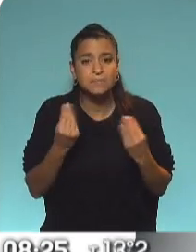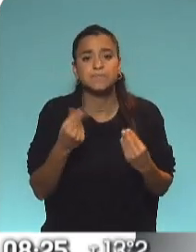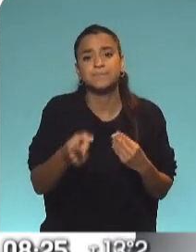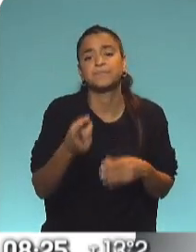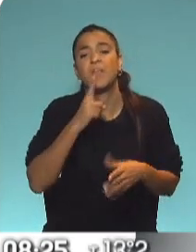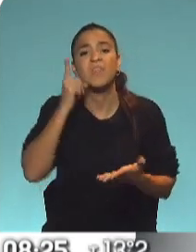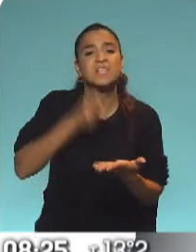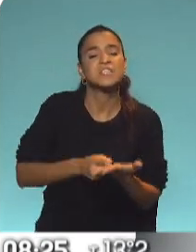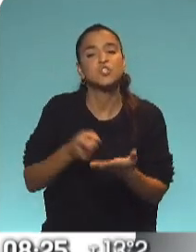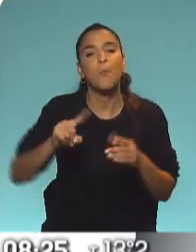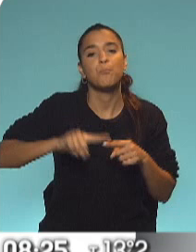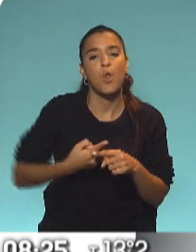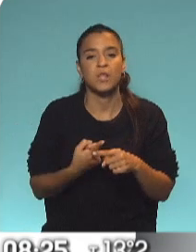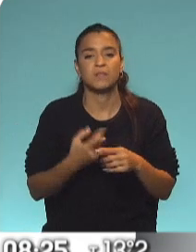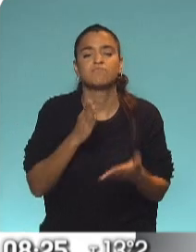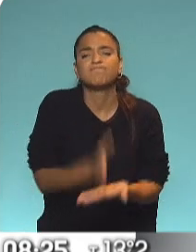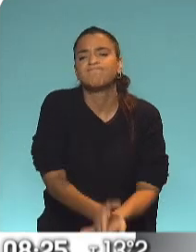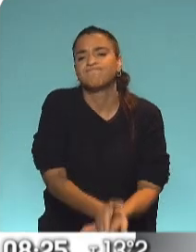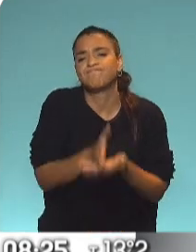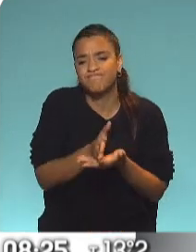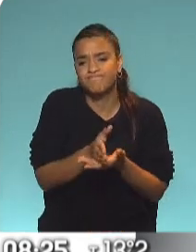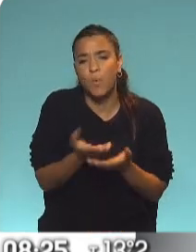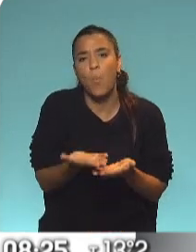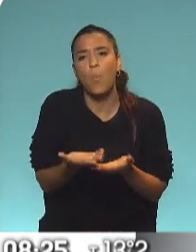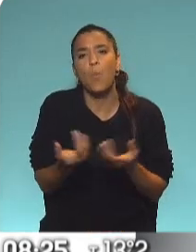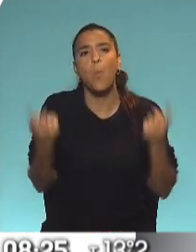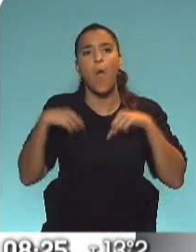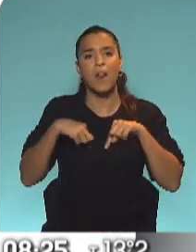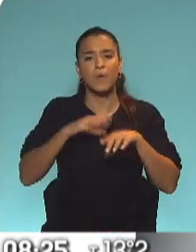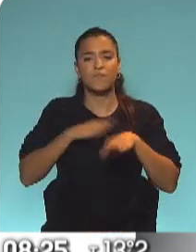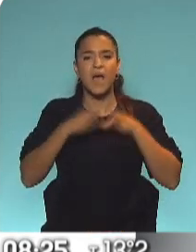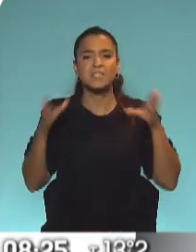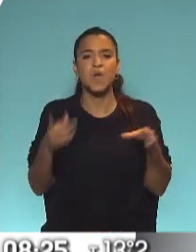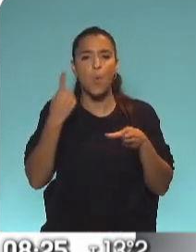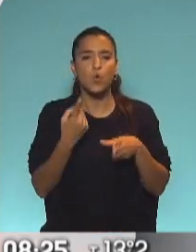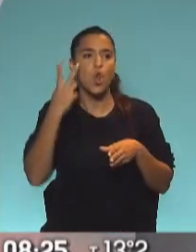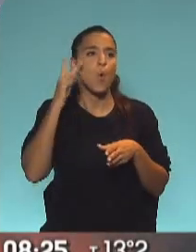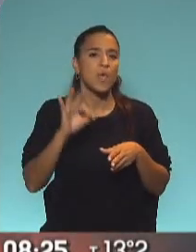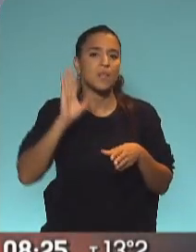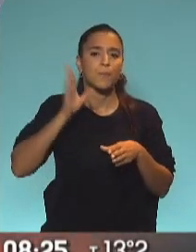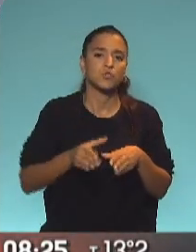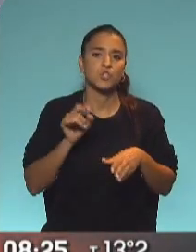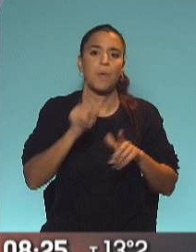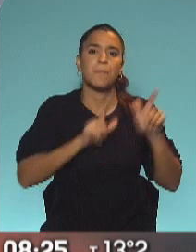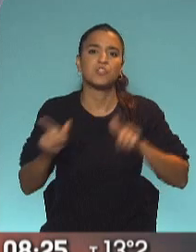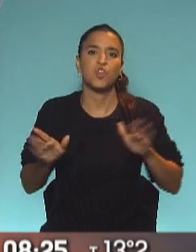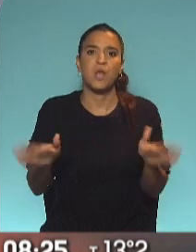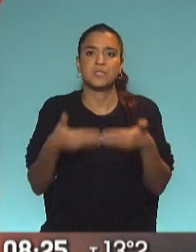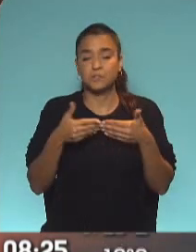se tome una decisión política que no sea estrictamente volver a la fase 1 con el 90% de la población en